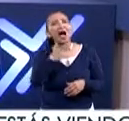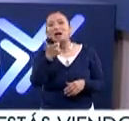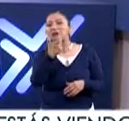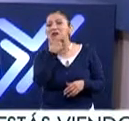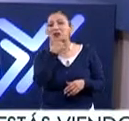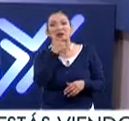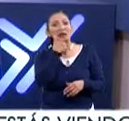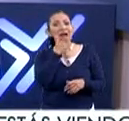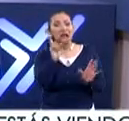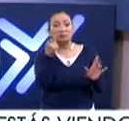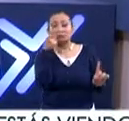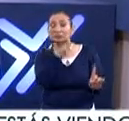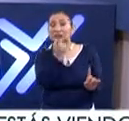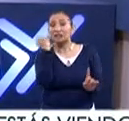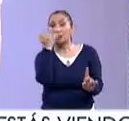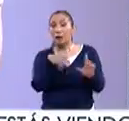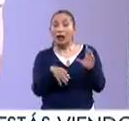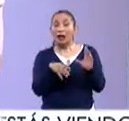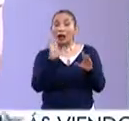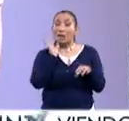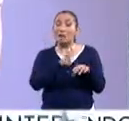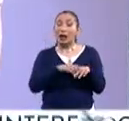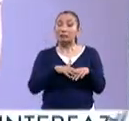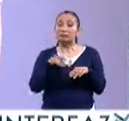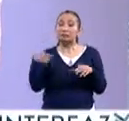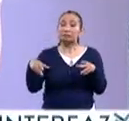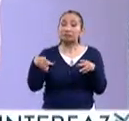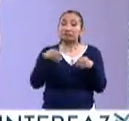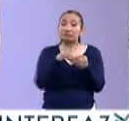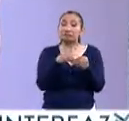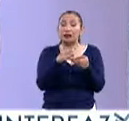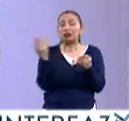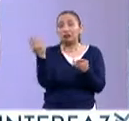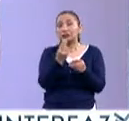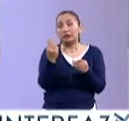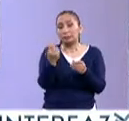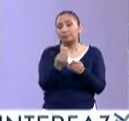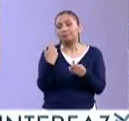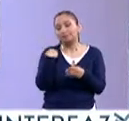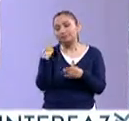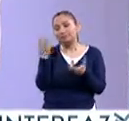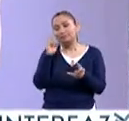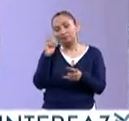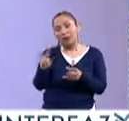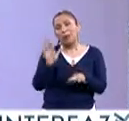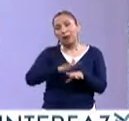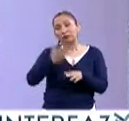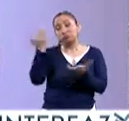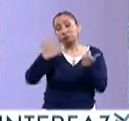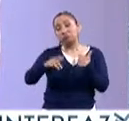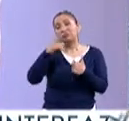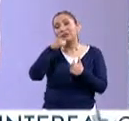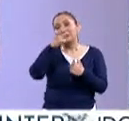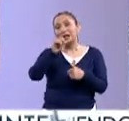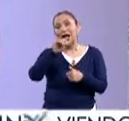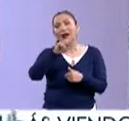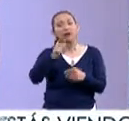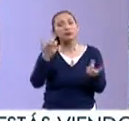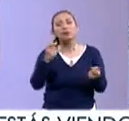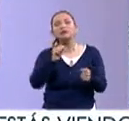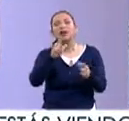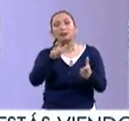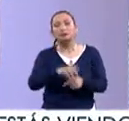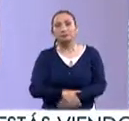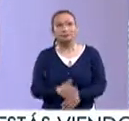inglés es un idioma de más pero sobre todo el inglés pues es necesario entonces debe tener bastante éxito lo que dicen a cristina cómo les ha